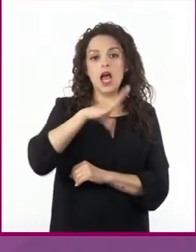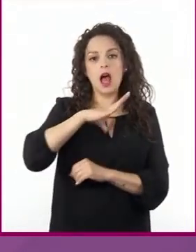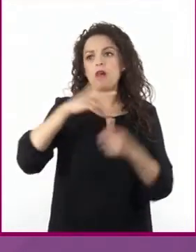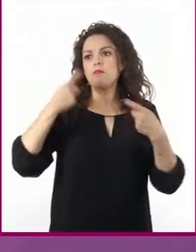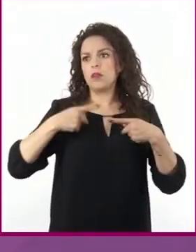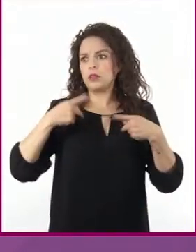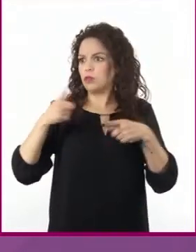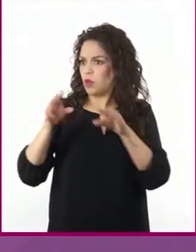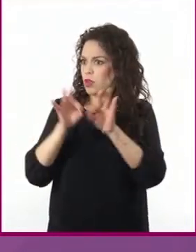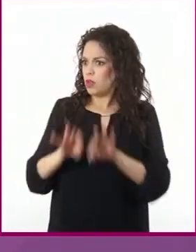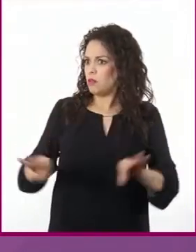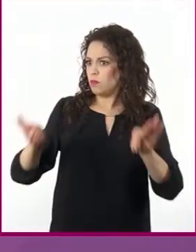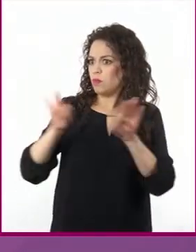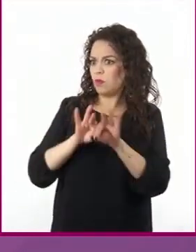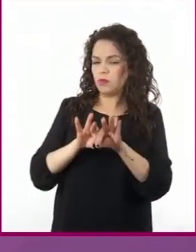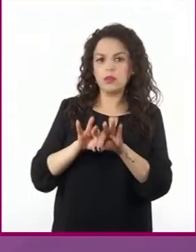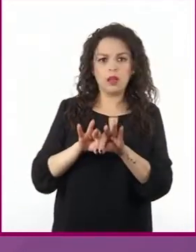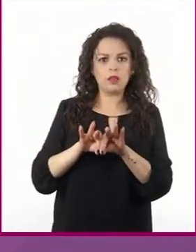mejor empezaron